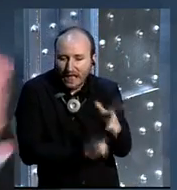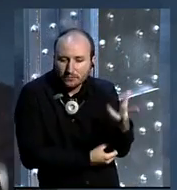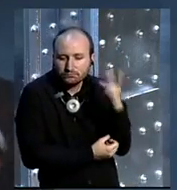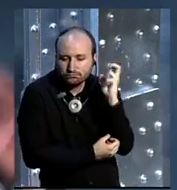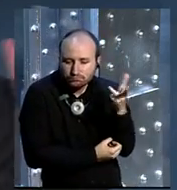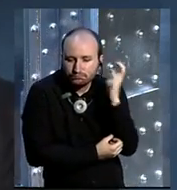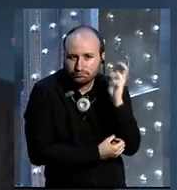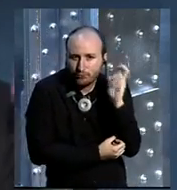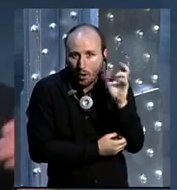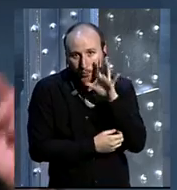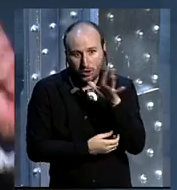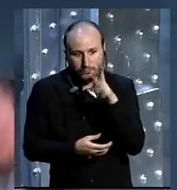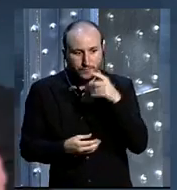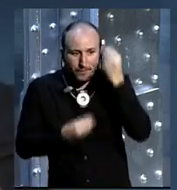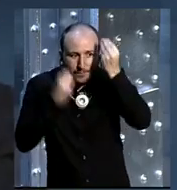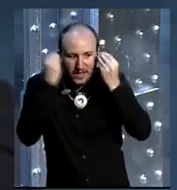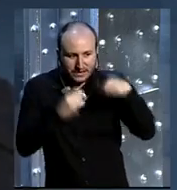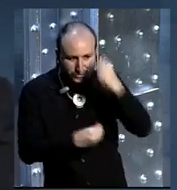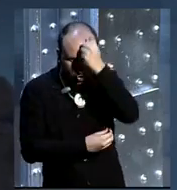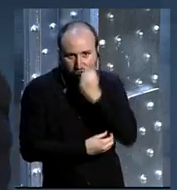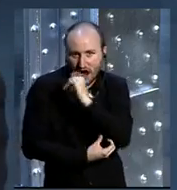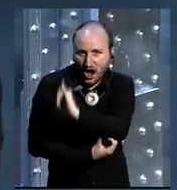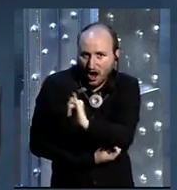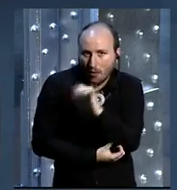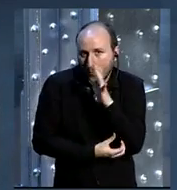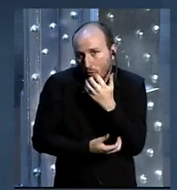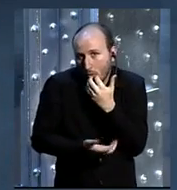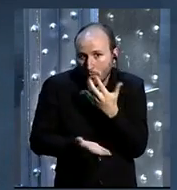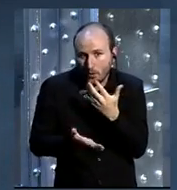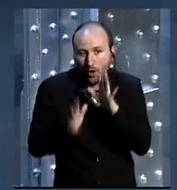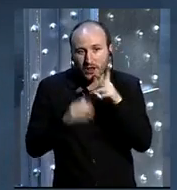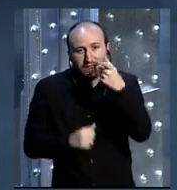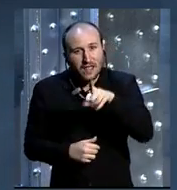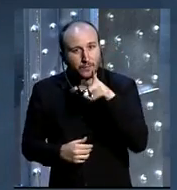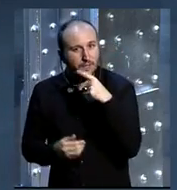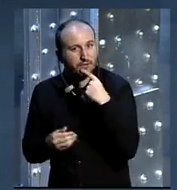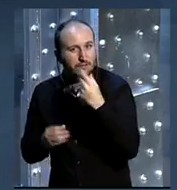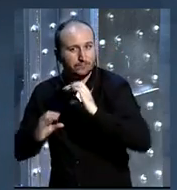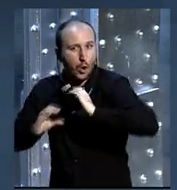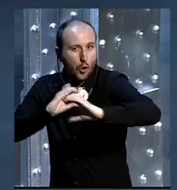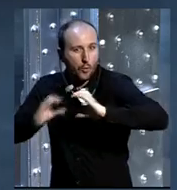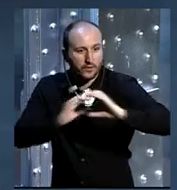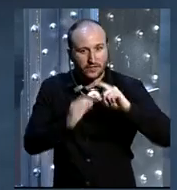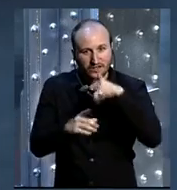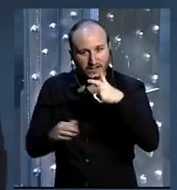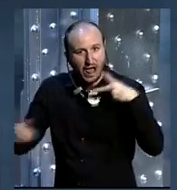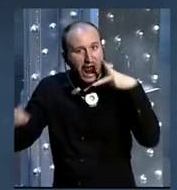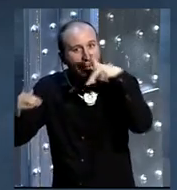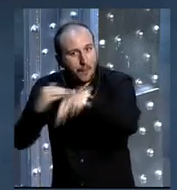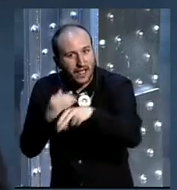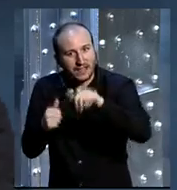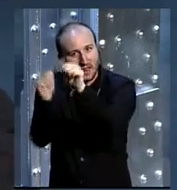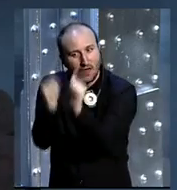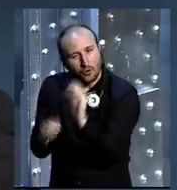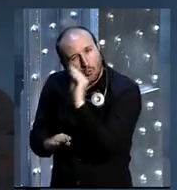razones válidas para pensar que soy un terrorista, pero tenemos legislaciones que realmente limitan y controlan esas situaciones de forma cuidadosa. Yo